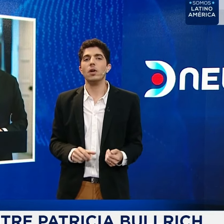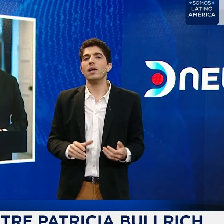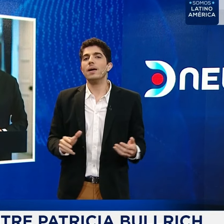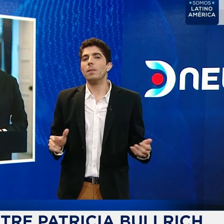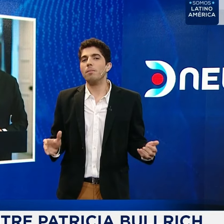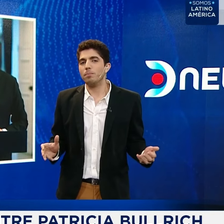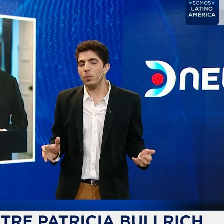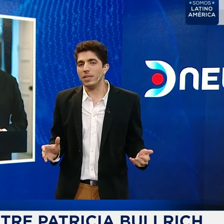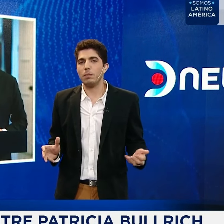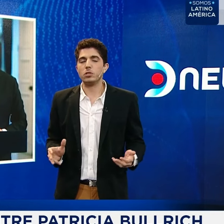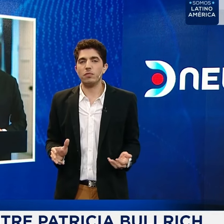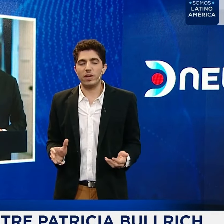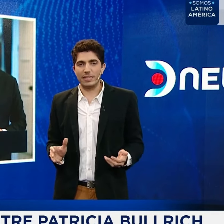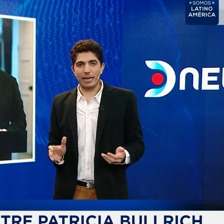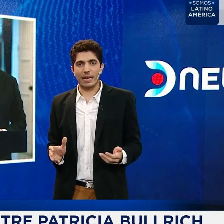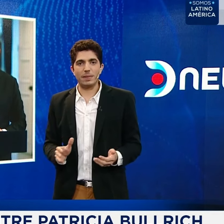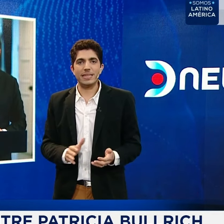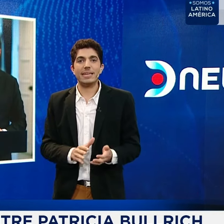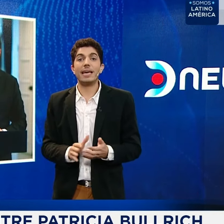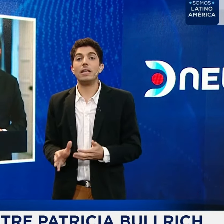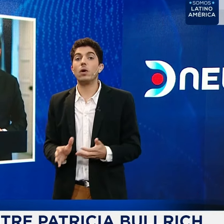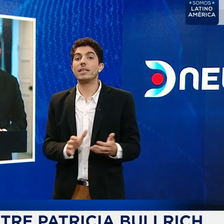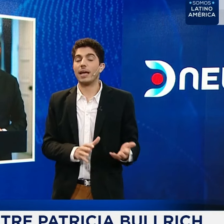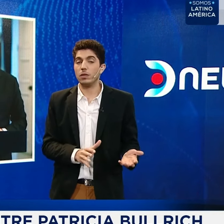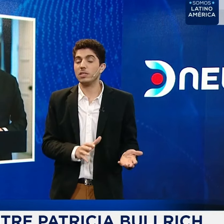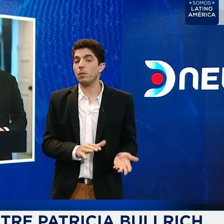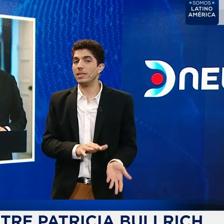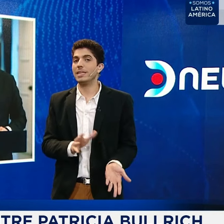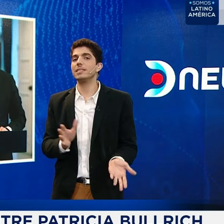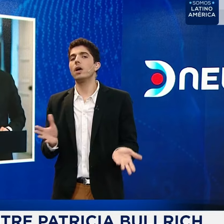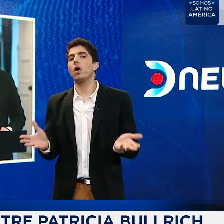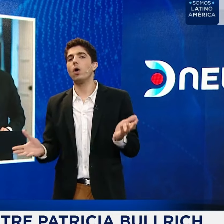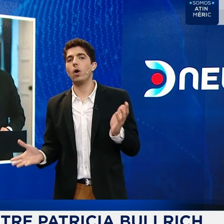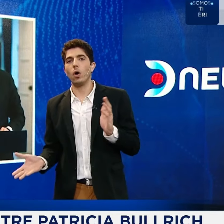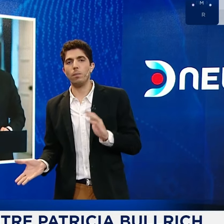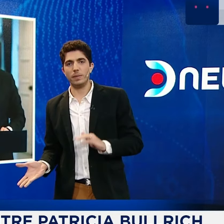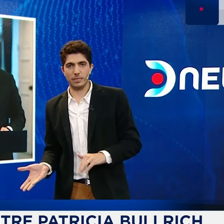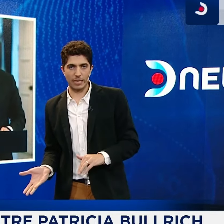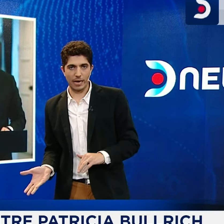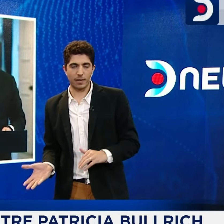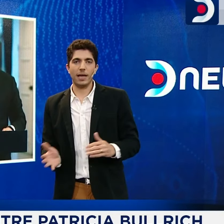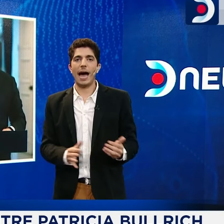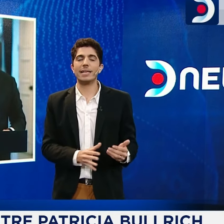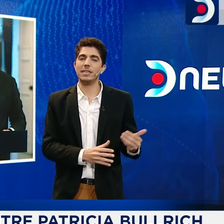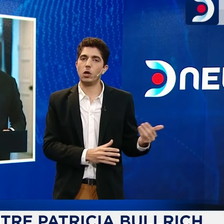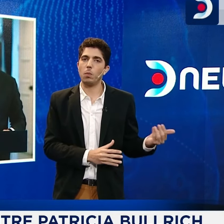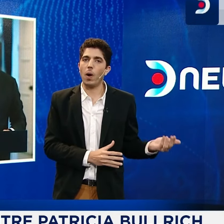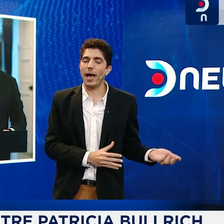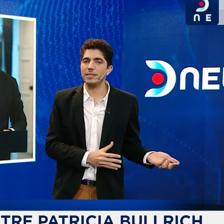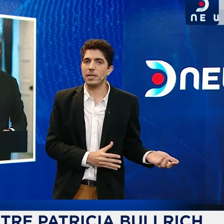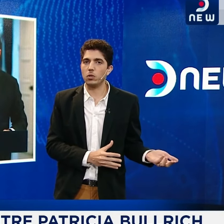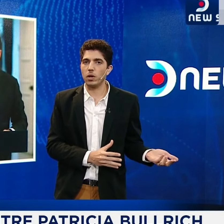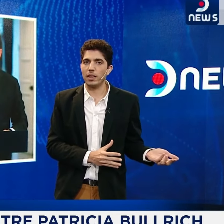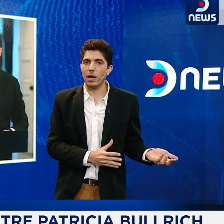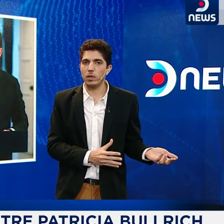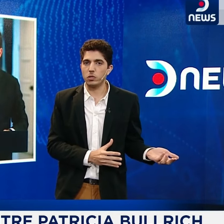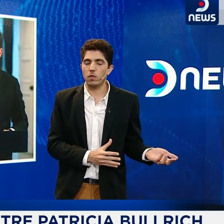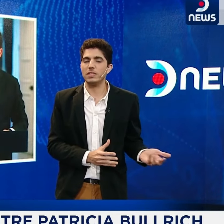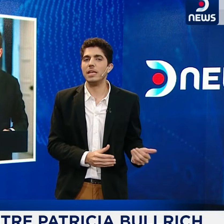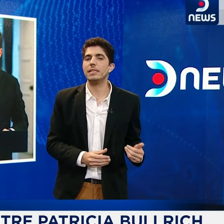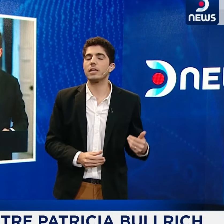territorio. Podríamos inferir tranquilamente que aquí lo que está queriendo hacer Boric es compensar. Así como hay sectores